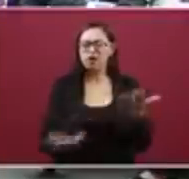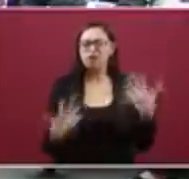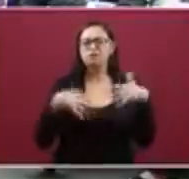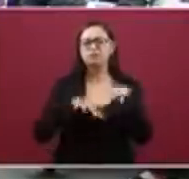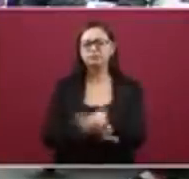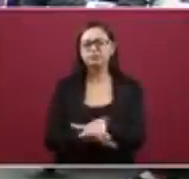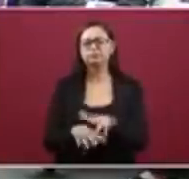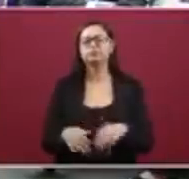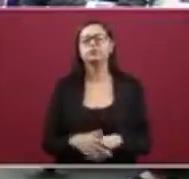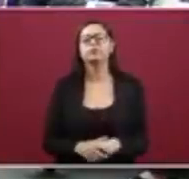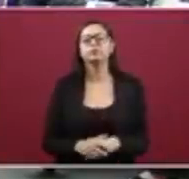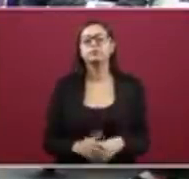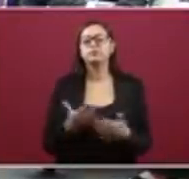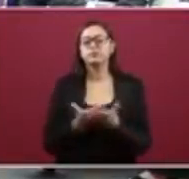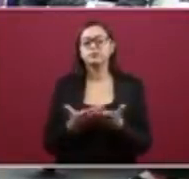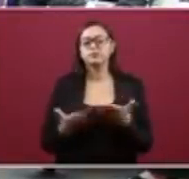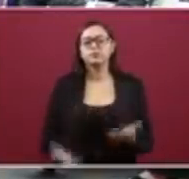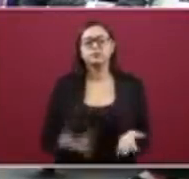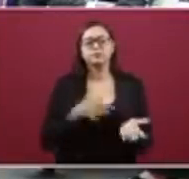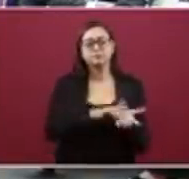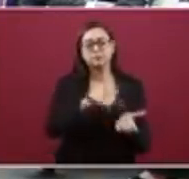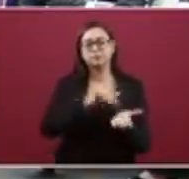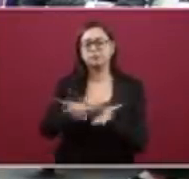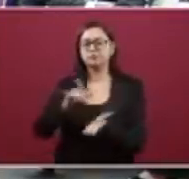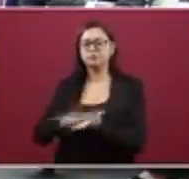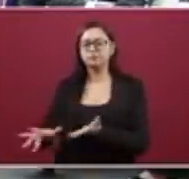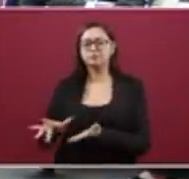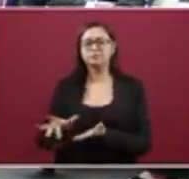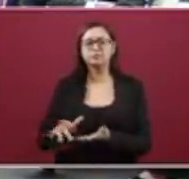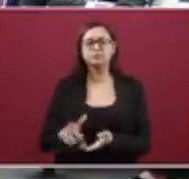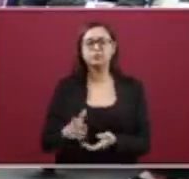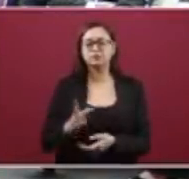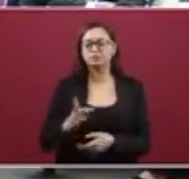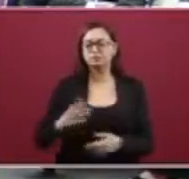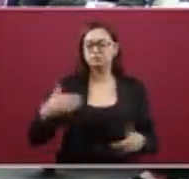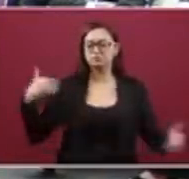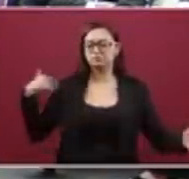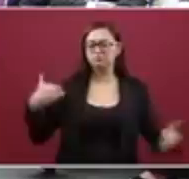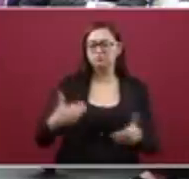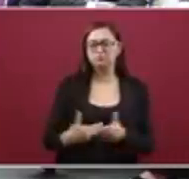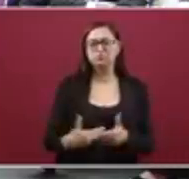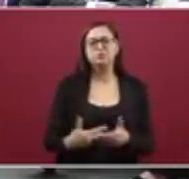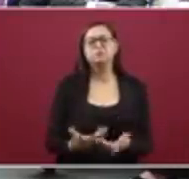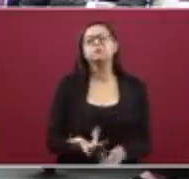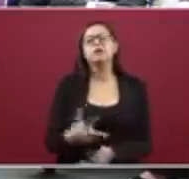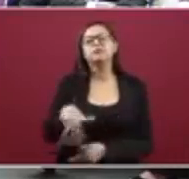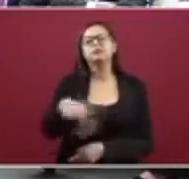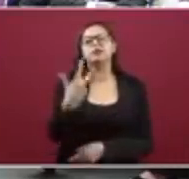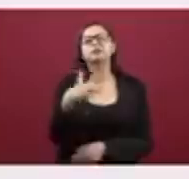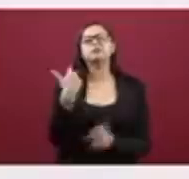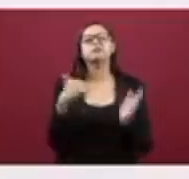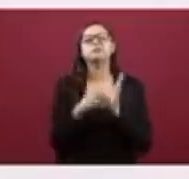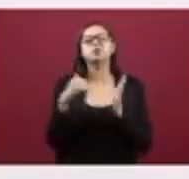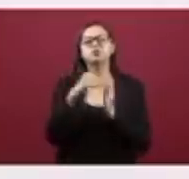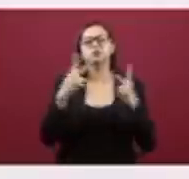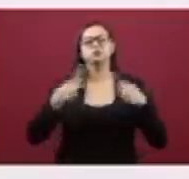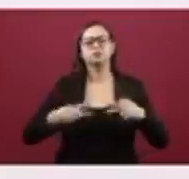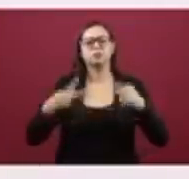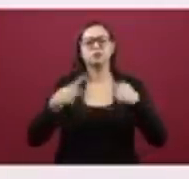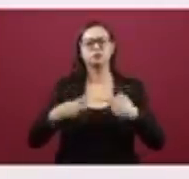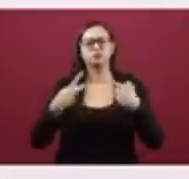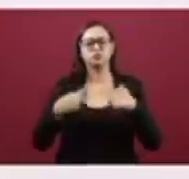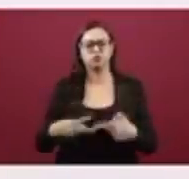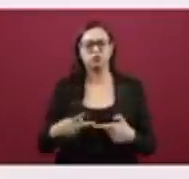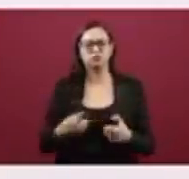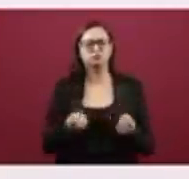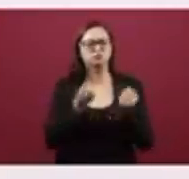su ayuda de manera directa o están por hacerlo 13 millones de personas y hago el